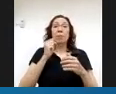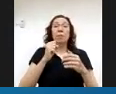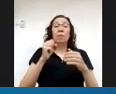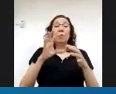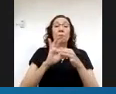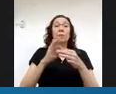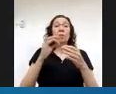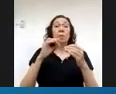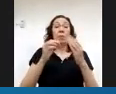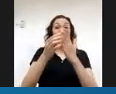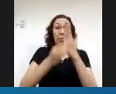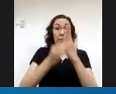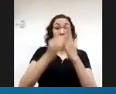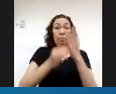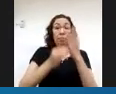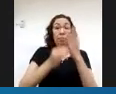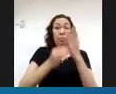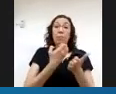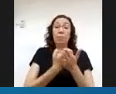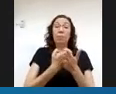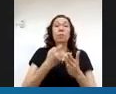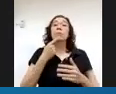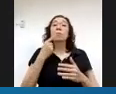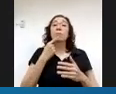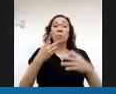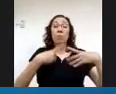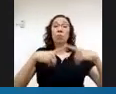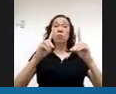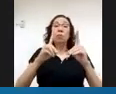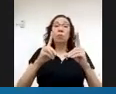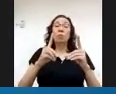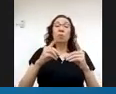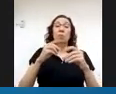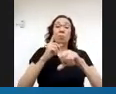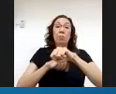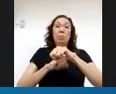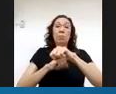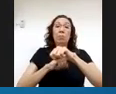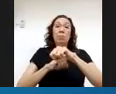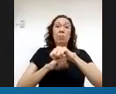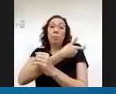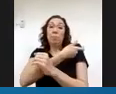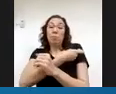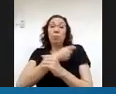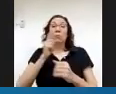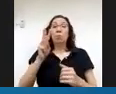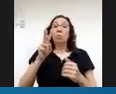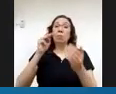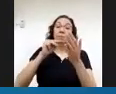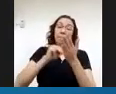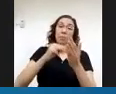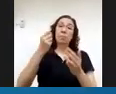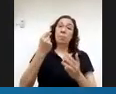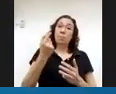economía y se menciona que durante la década de las vacunas, es decir, del 2011